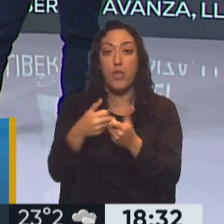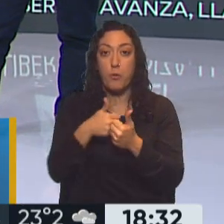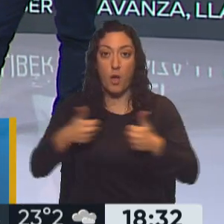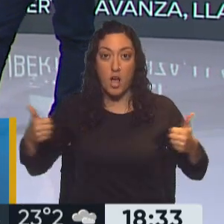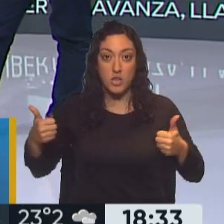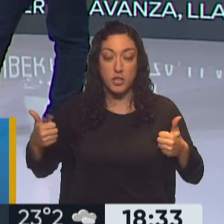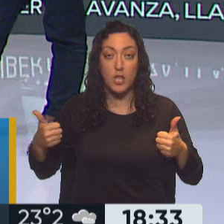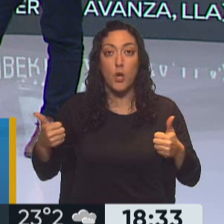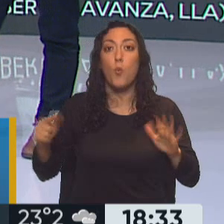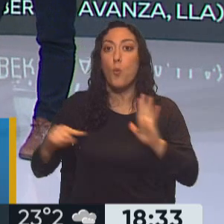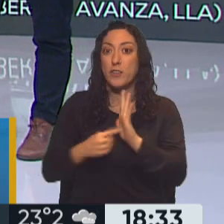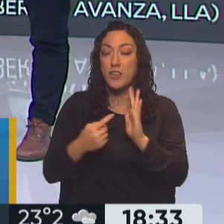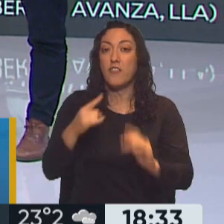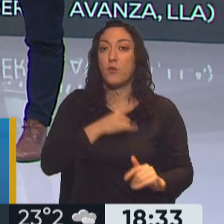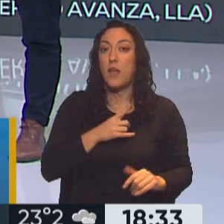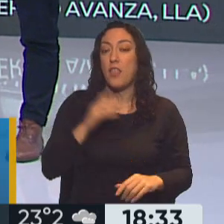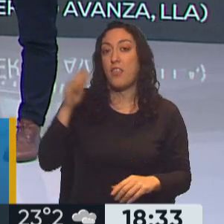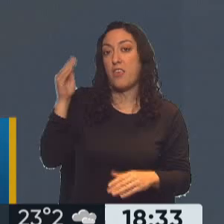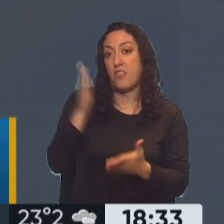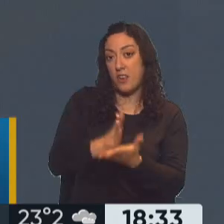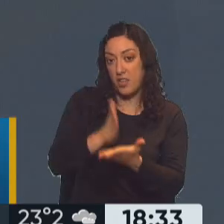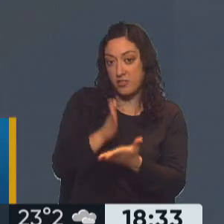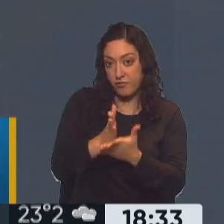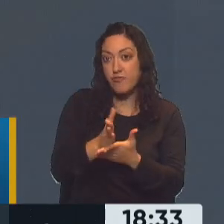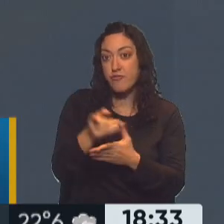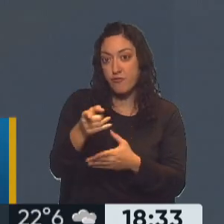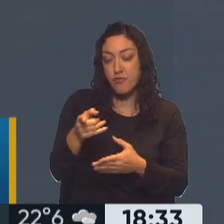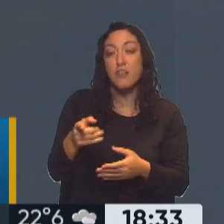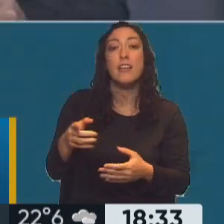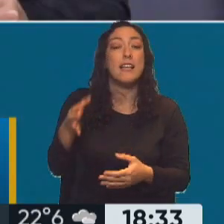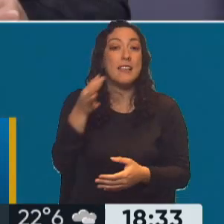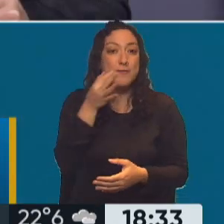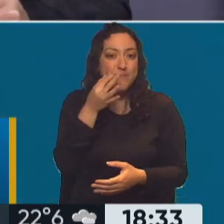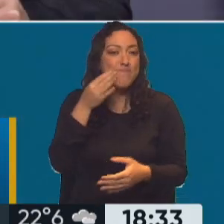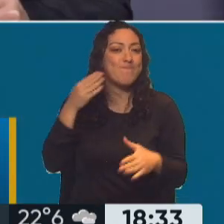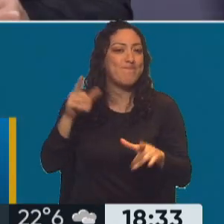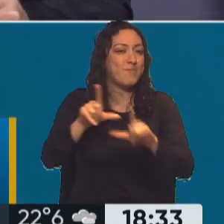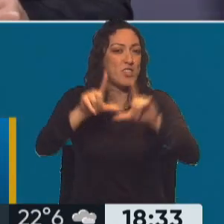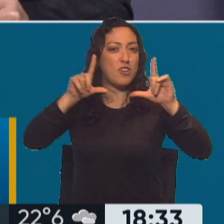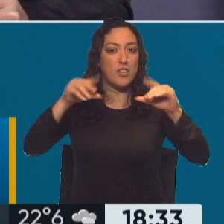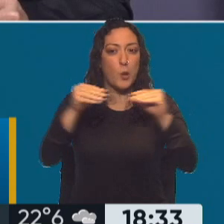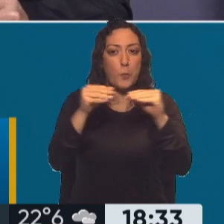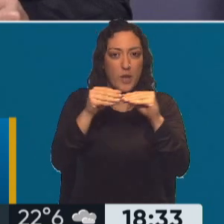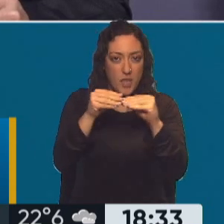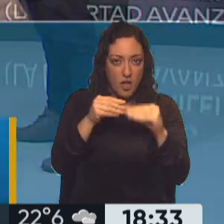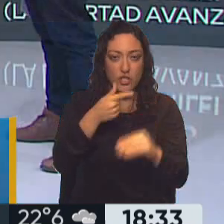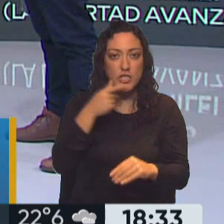Aires, será en la Facultad de Derecho. Ahí está Alfredo Simón, testigo y protagonista, y vamos mano a mano con él.